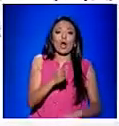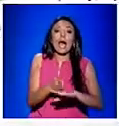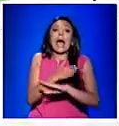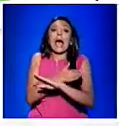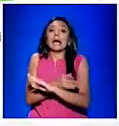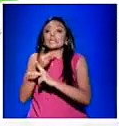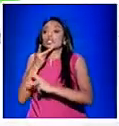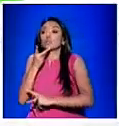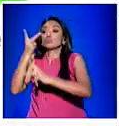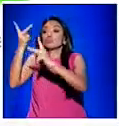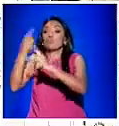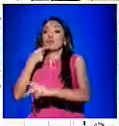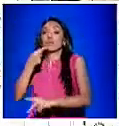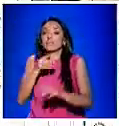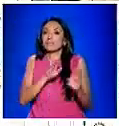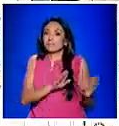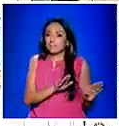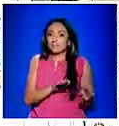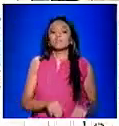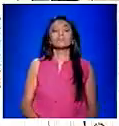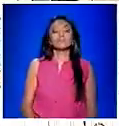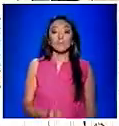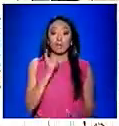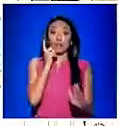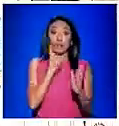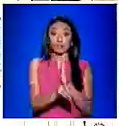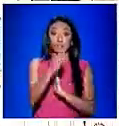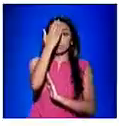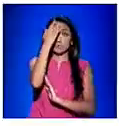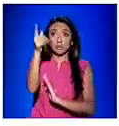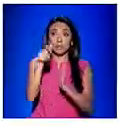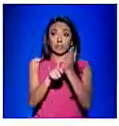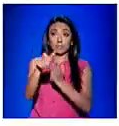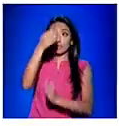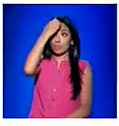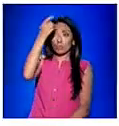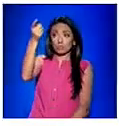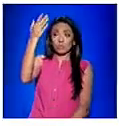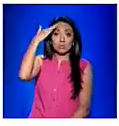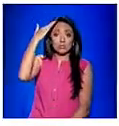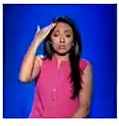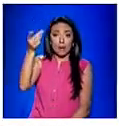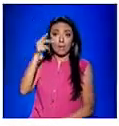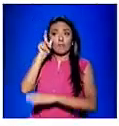abordar públicamente el tema. La denuncia está en conocimiento del Ministerio de Educación y de la Fiscalía.